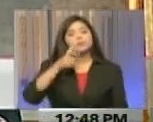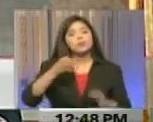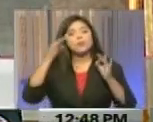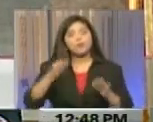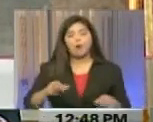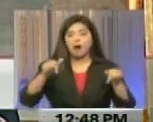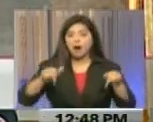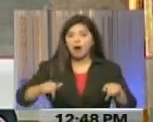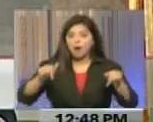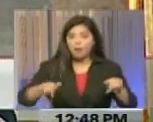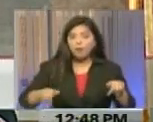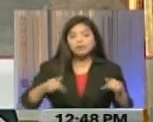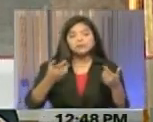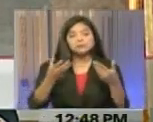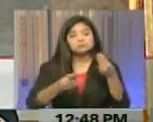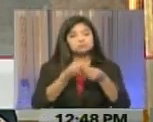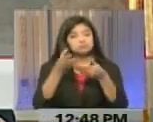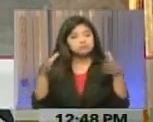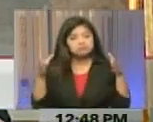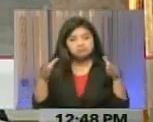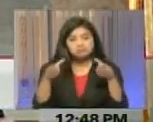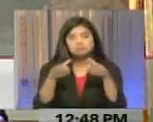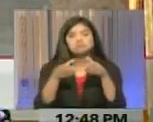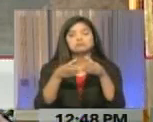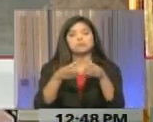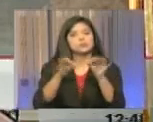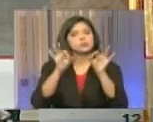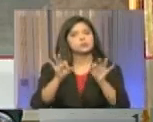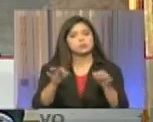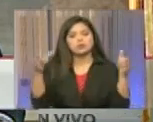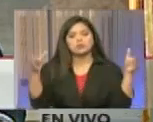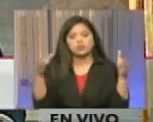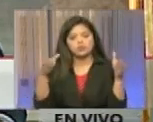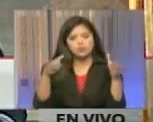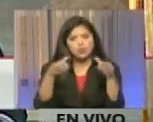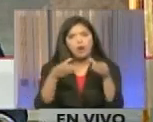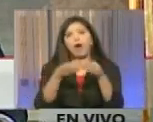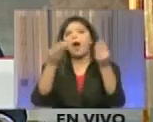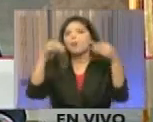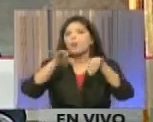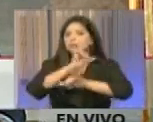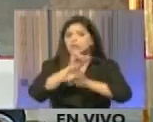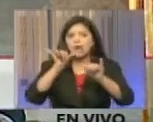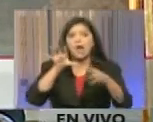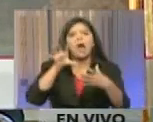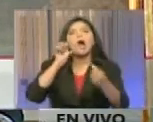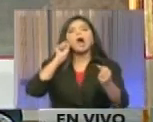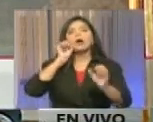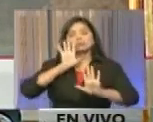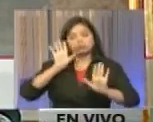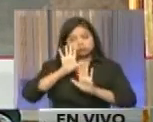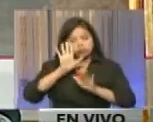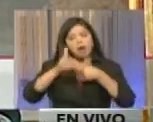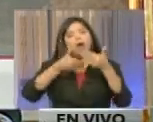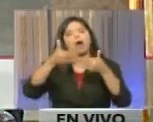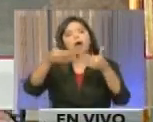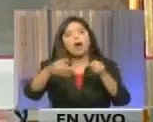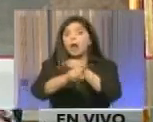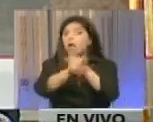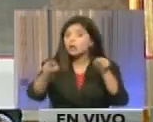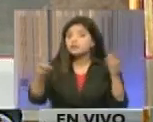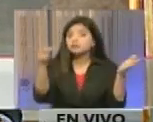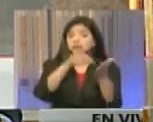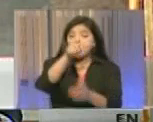estos momentos estamos celebrando las reuniones para llegar a acuerdos de entendimiento que están muy bien avanzados. Ellos estuvieron por